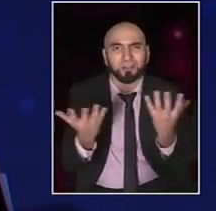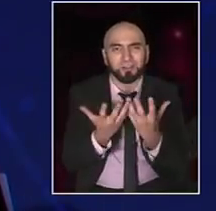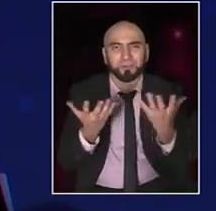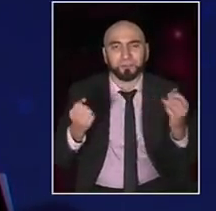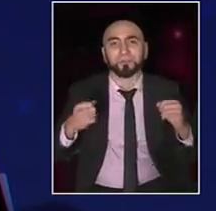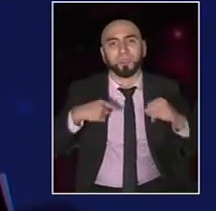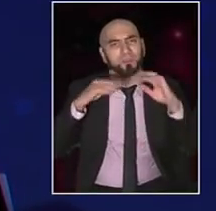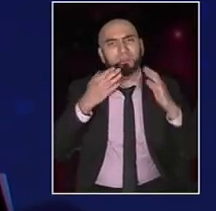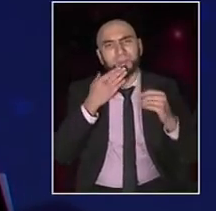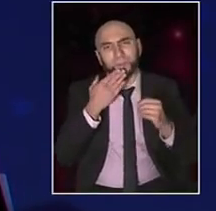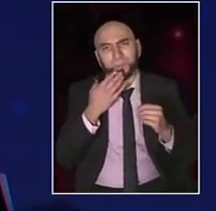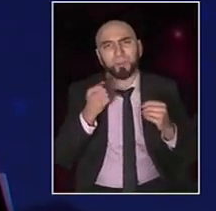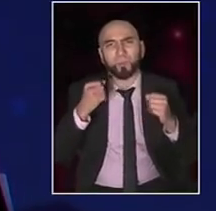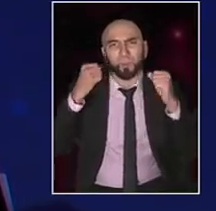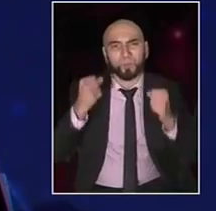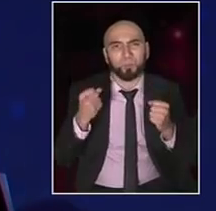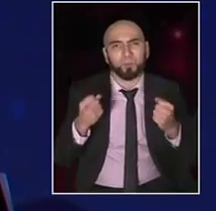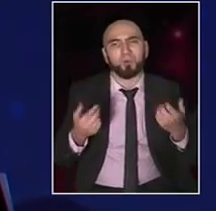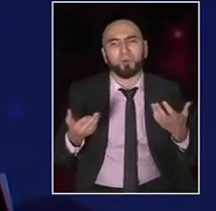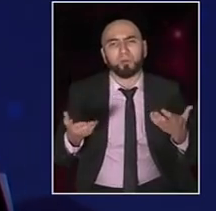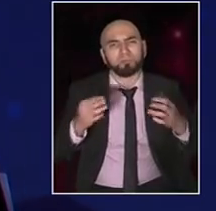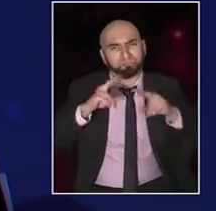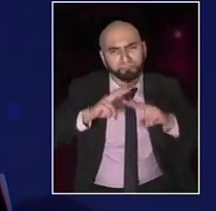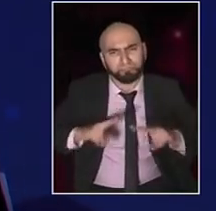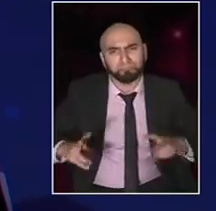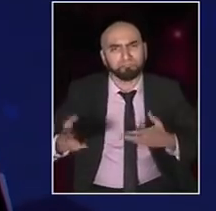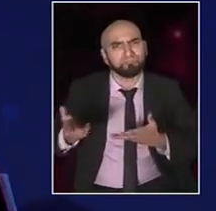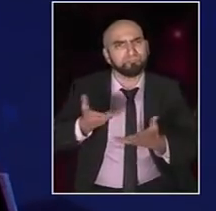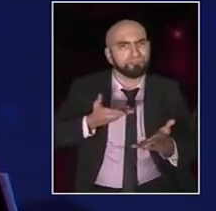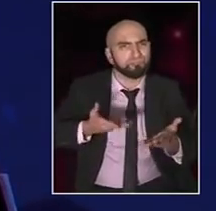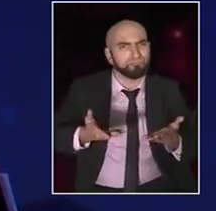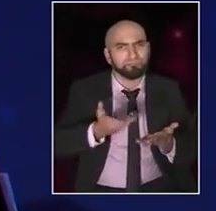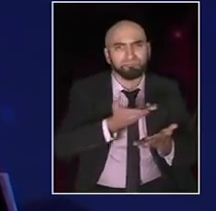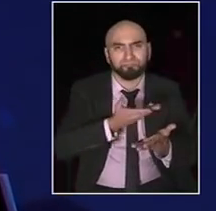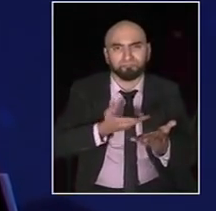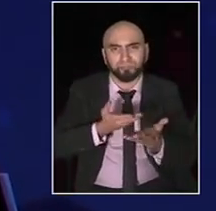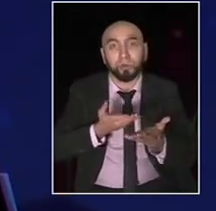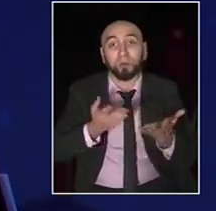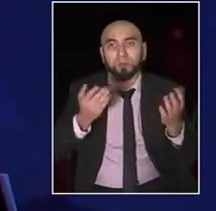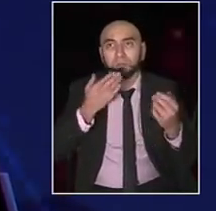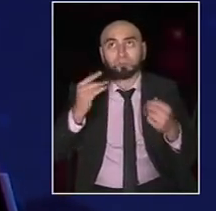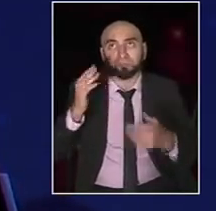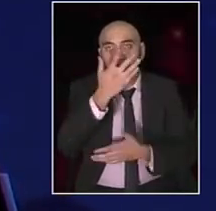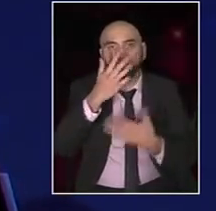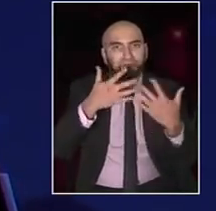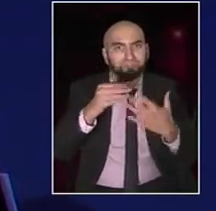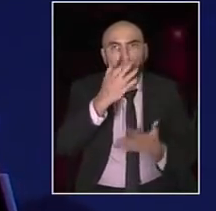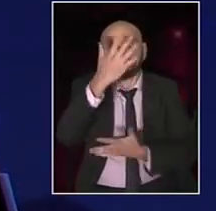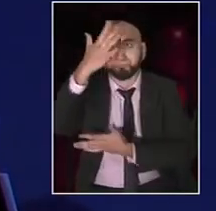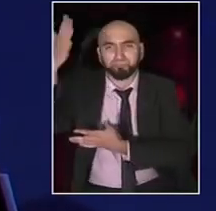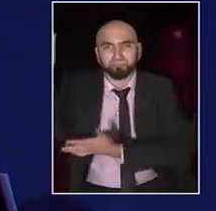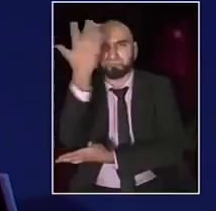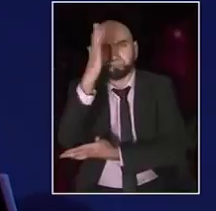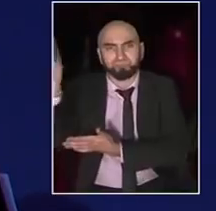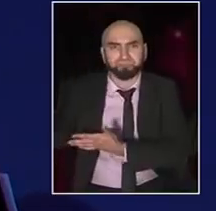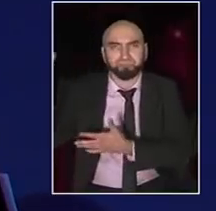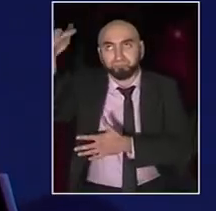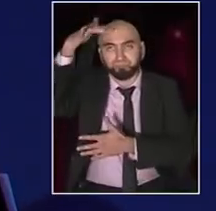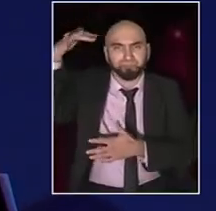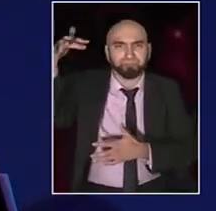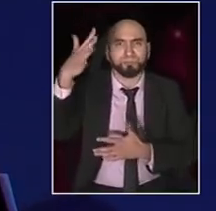nos permitan vivir en armonía entre nosotros y con el resto de la biosfera. Pienso que en el futuro nuestra especie podrá